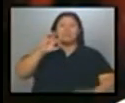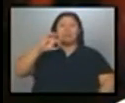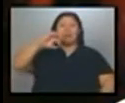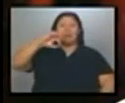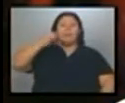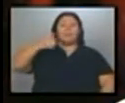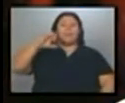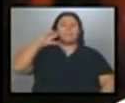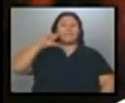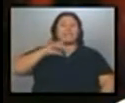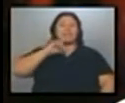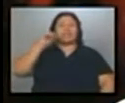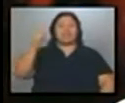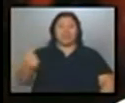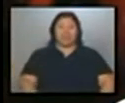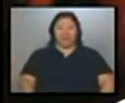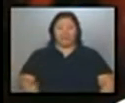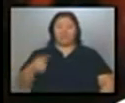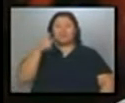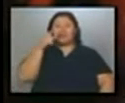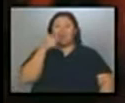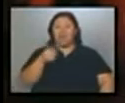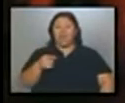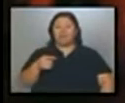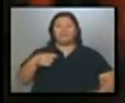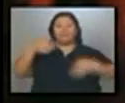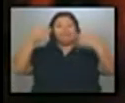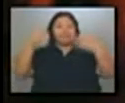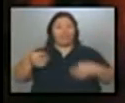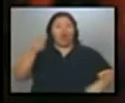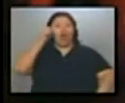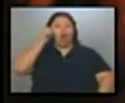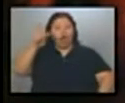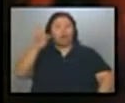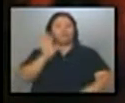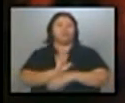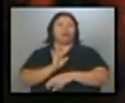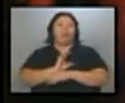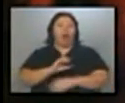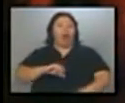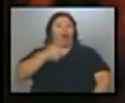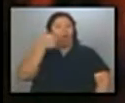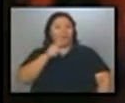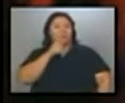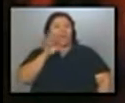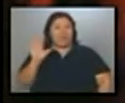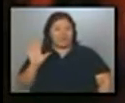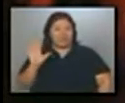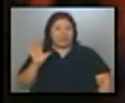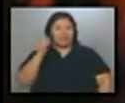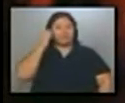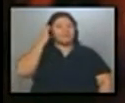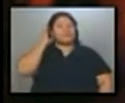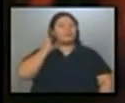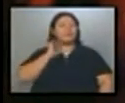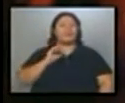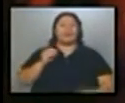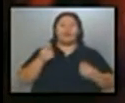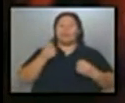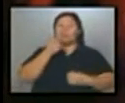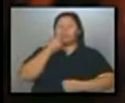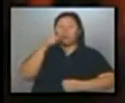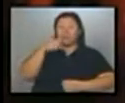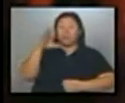hablan del acuerdo que logró Pampita, que comentamos hace dos días en este programa. Pero para los que nos estaban viendo en ese momento, se